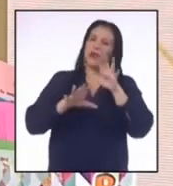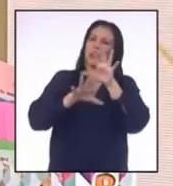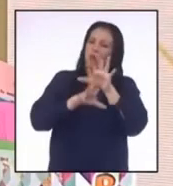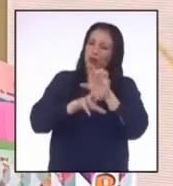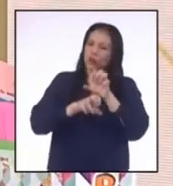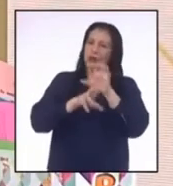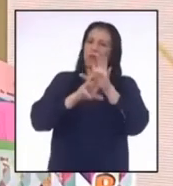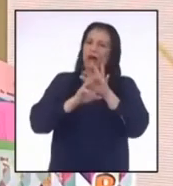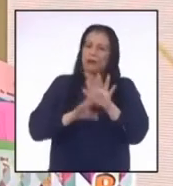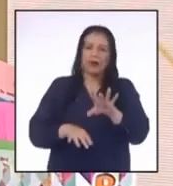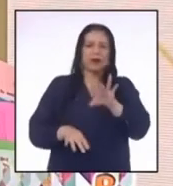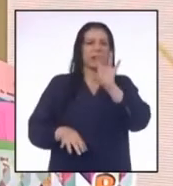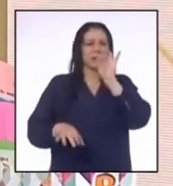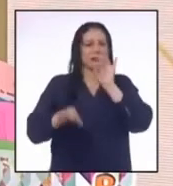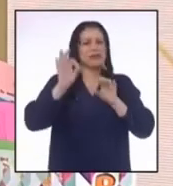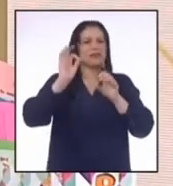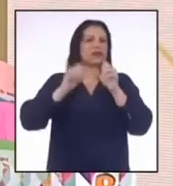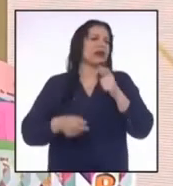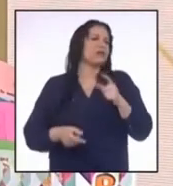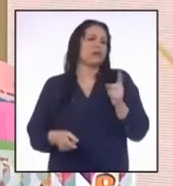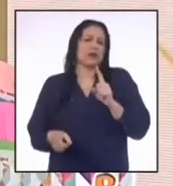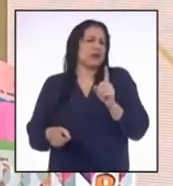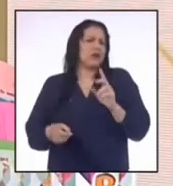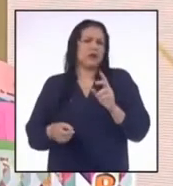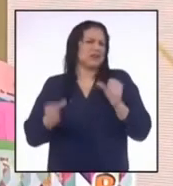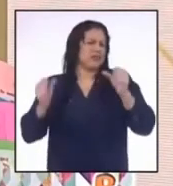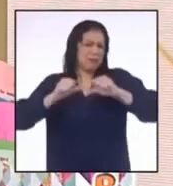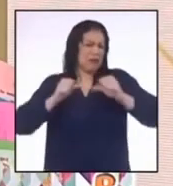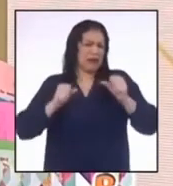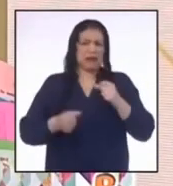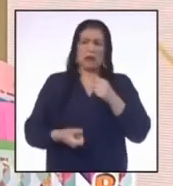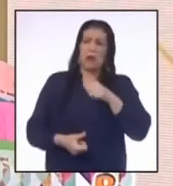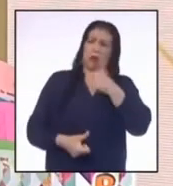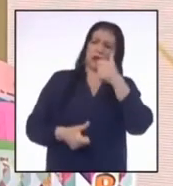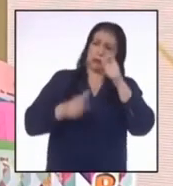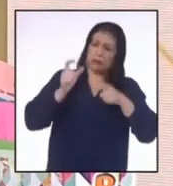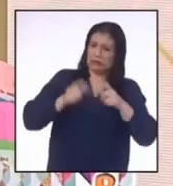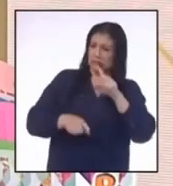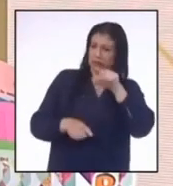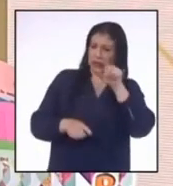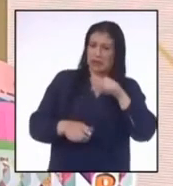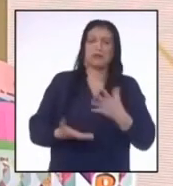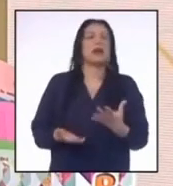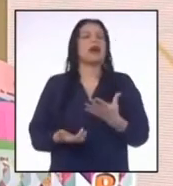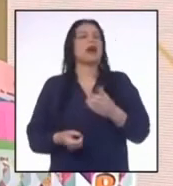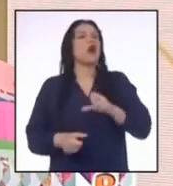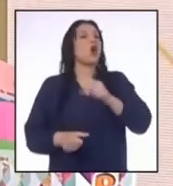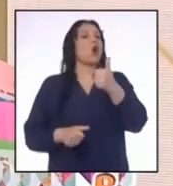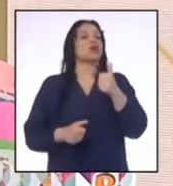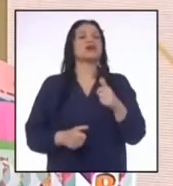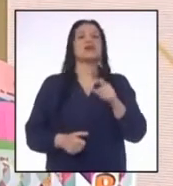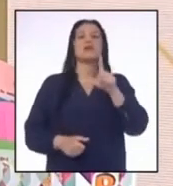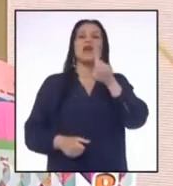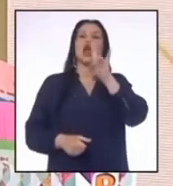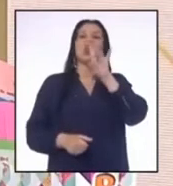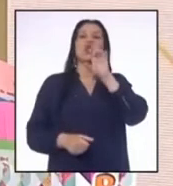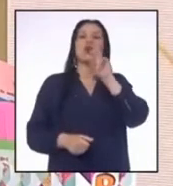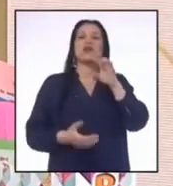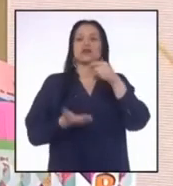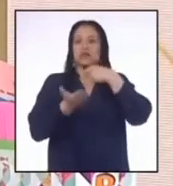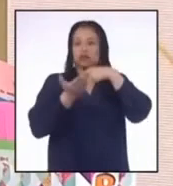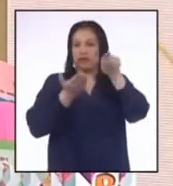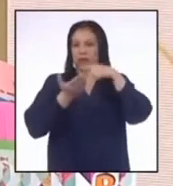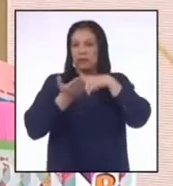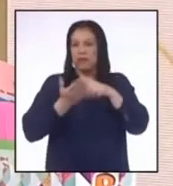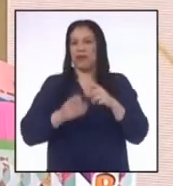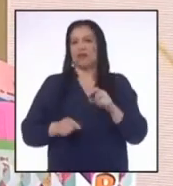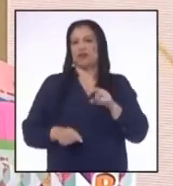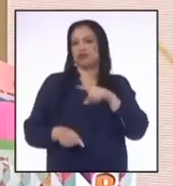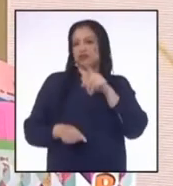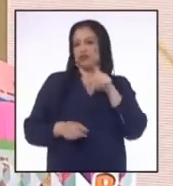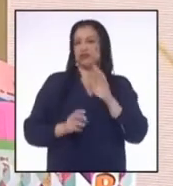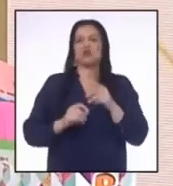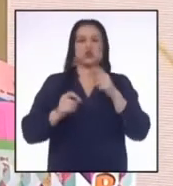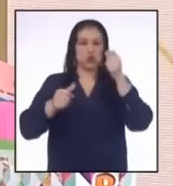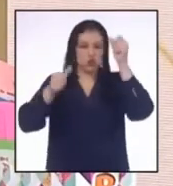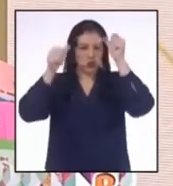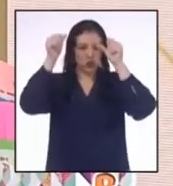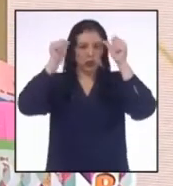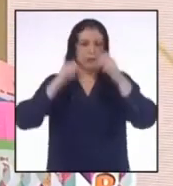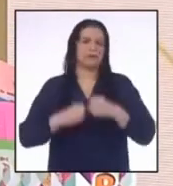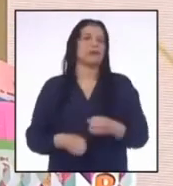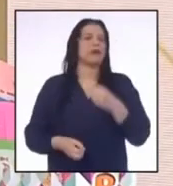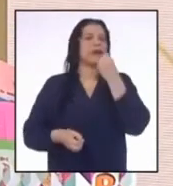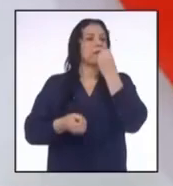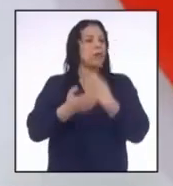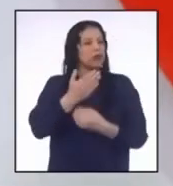e identificando que no tiene nada de malo. Luis nos ha enviado un audio con su duda.